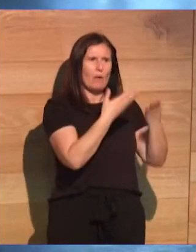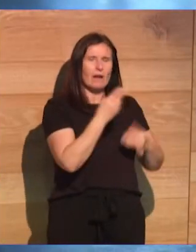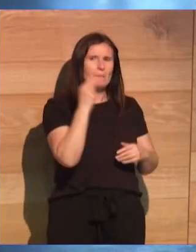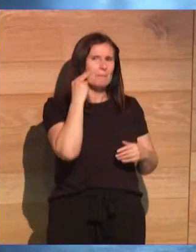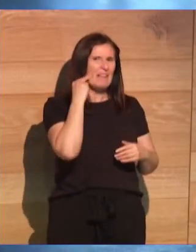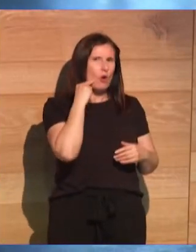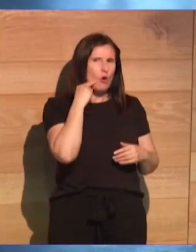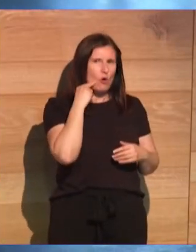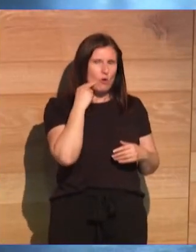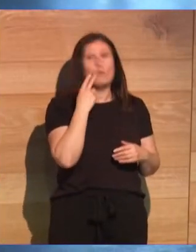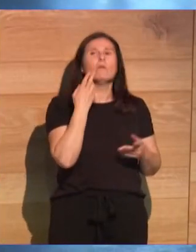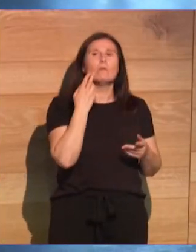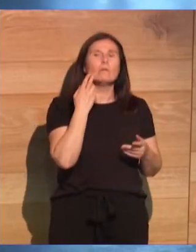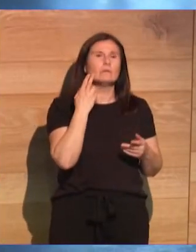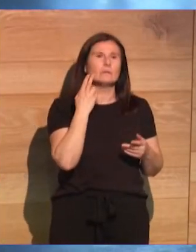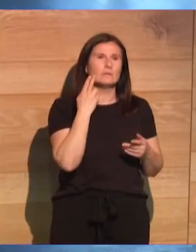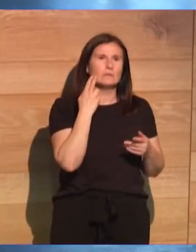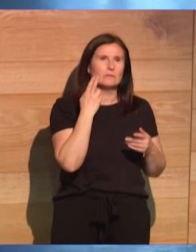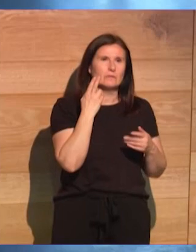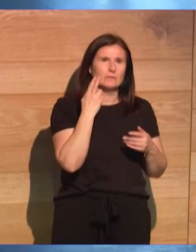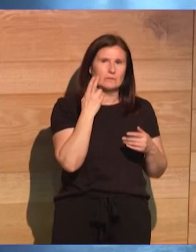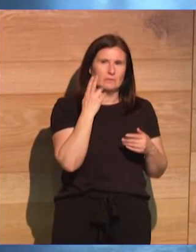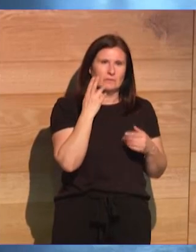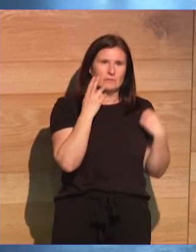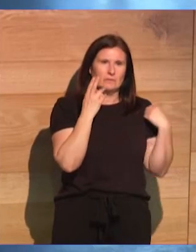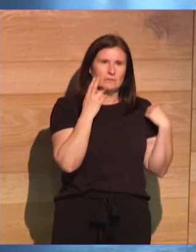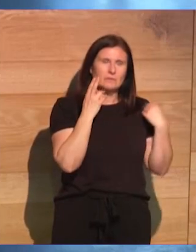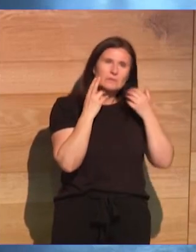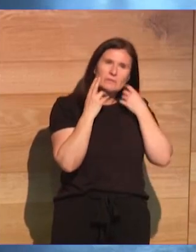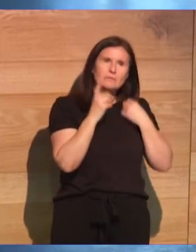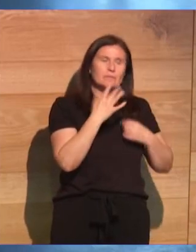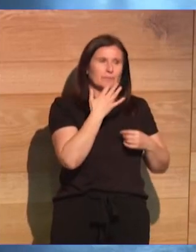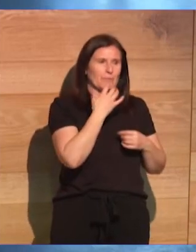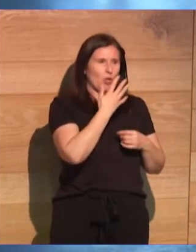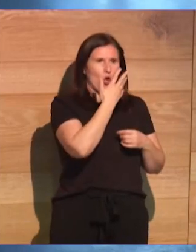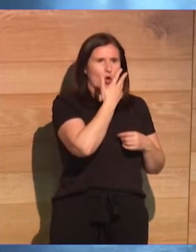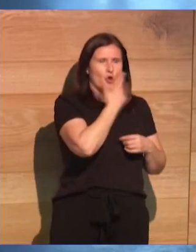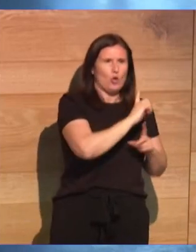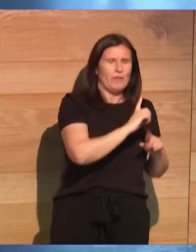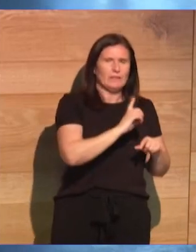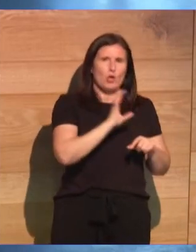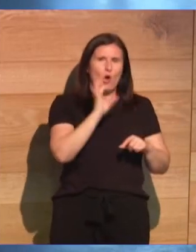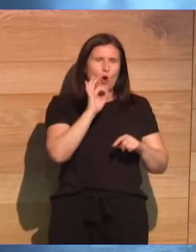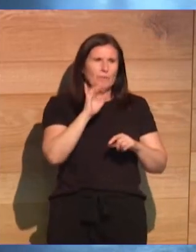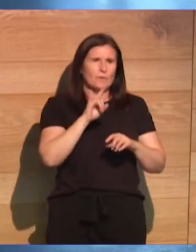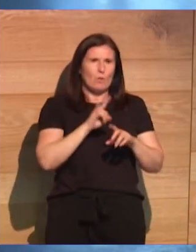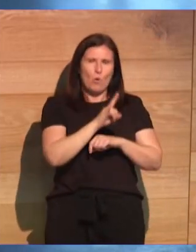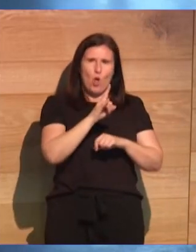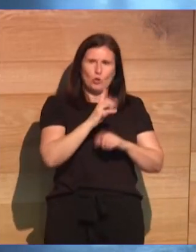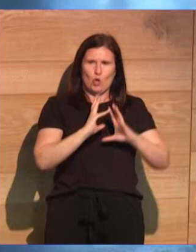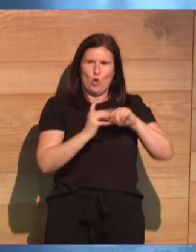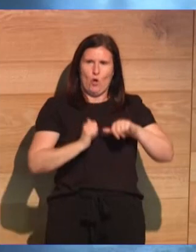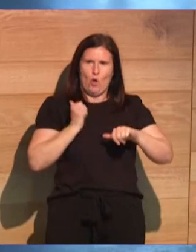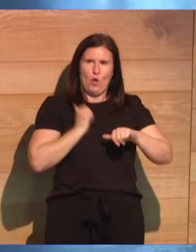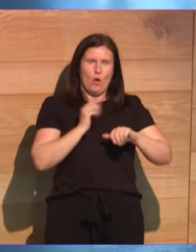bueno, parece que la inteligencia artificial, por muchos motivos, entre ellos el desconocimiento y los bulos, está trayendo a la población en